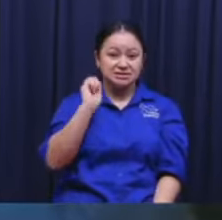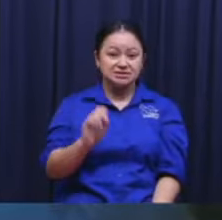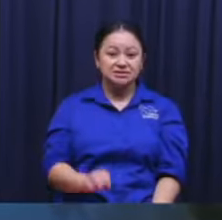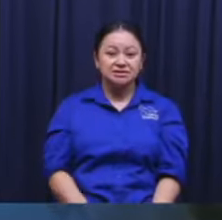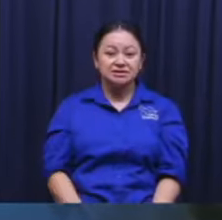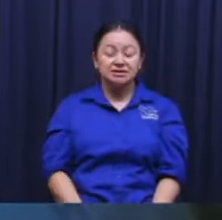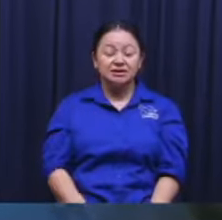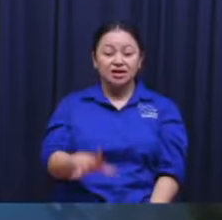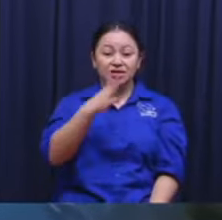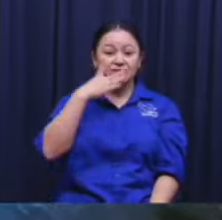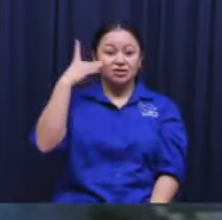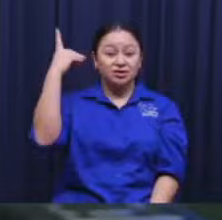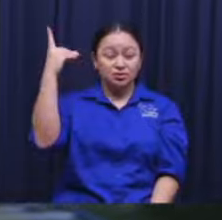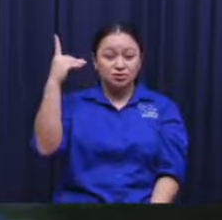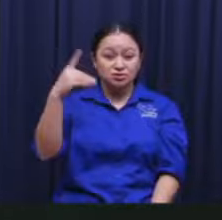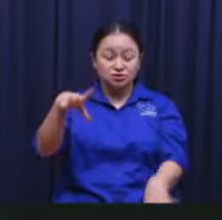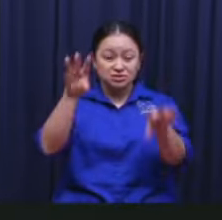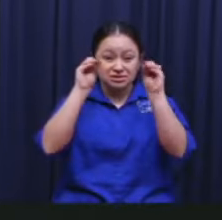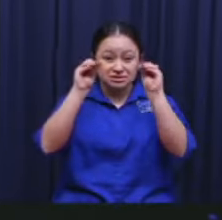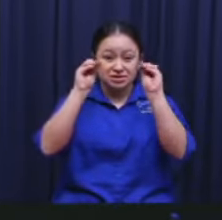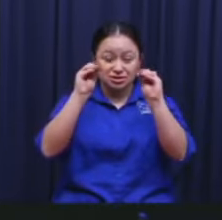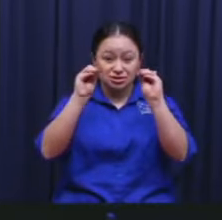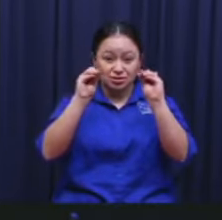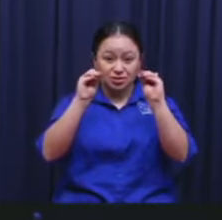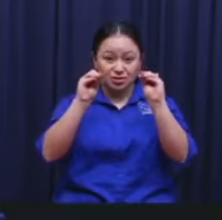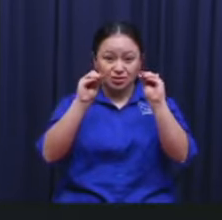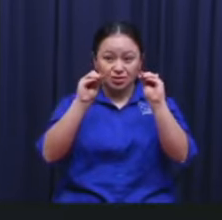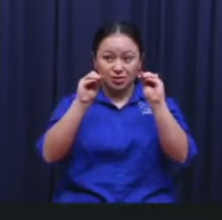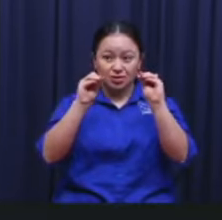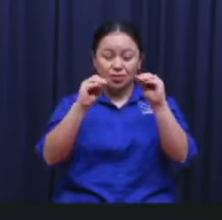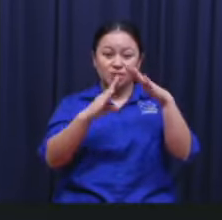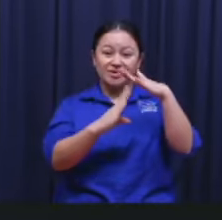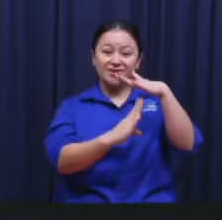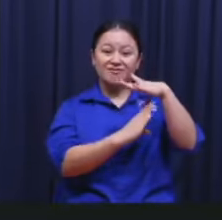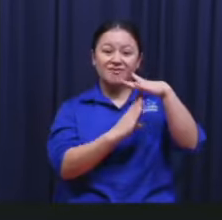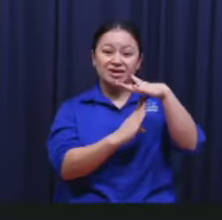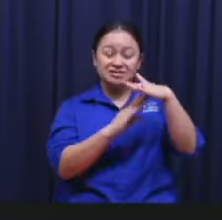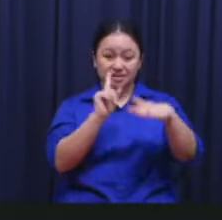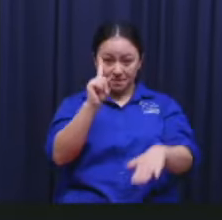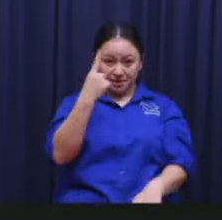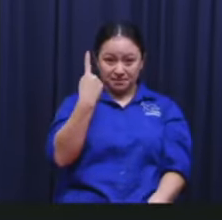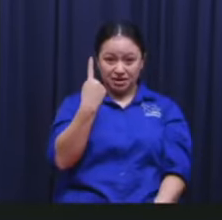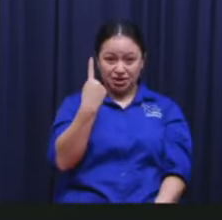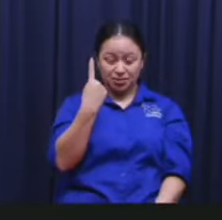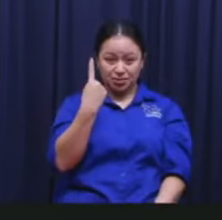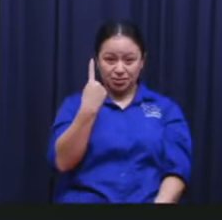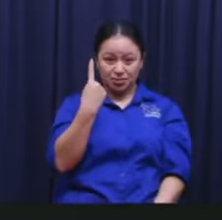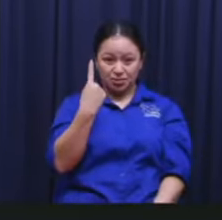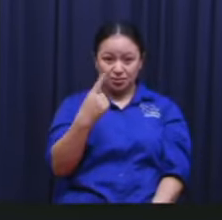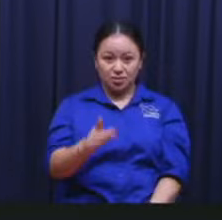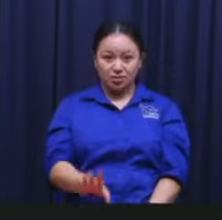principio. Y el principio que nos enseñó es que debe de haber un complemento siempre.